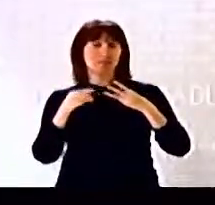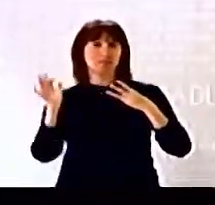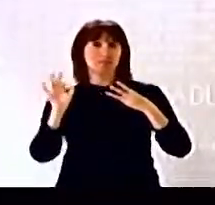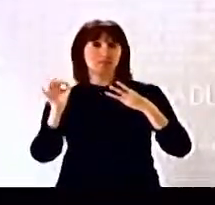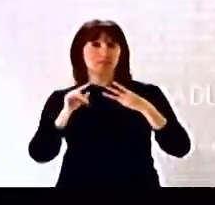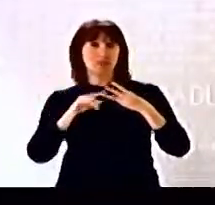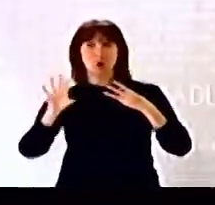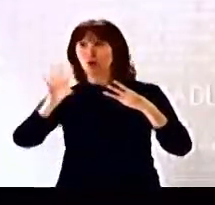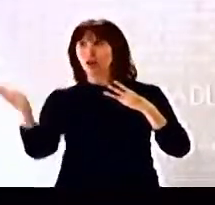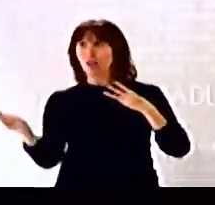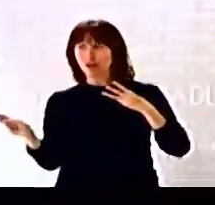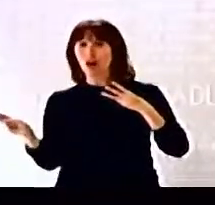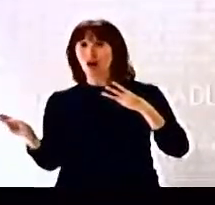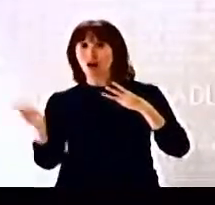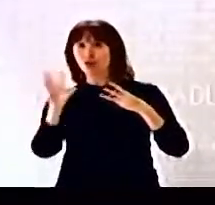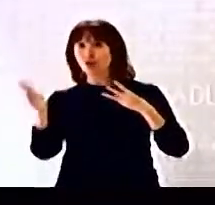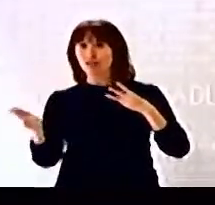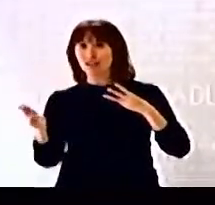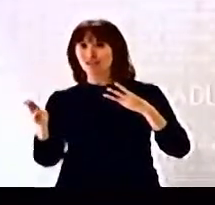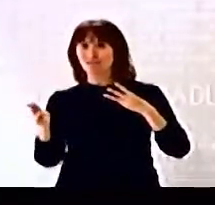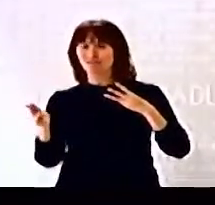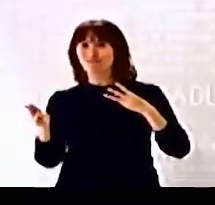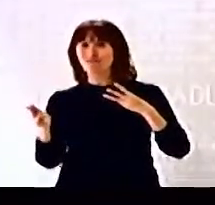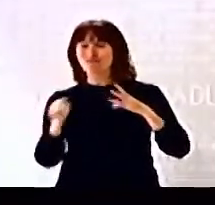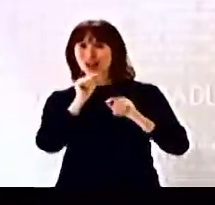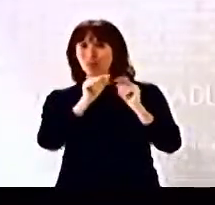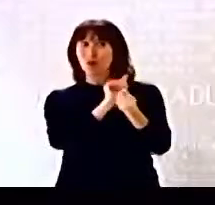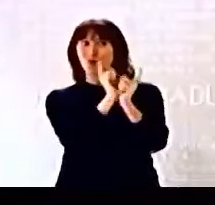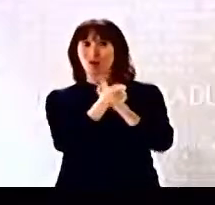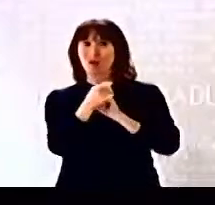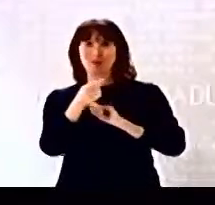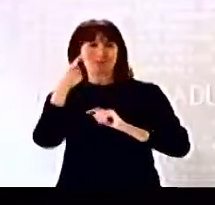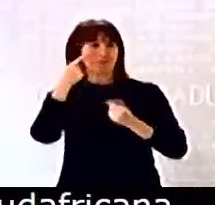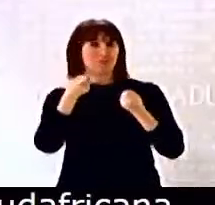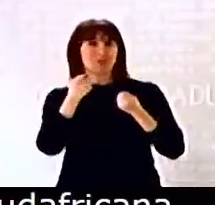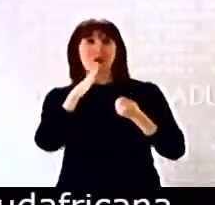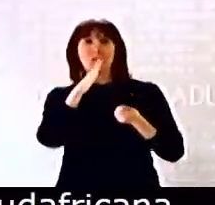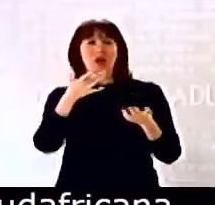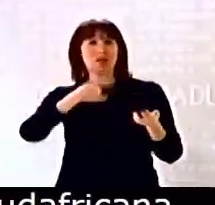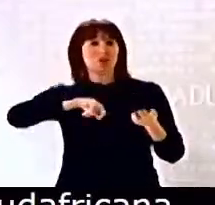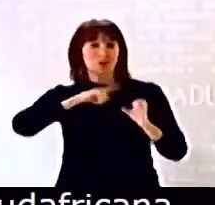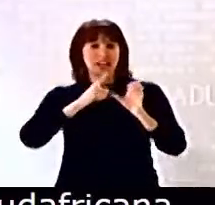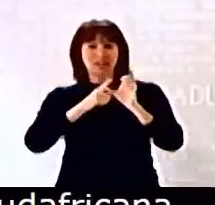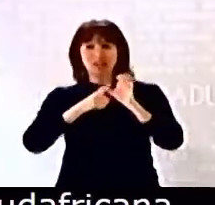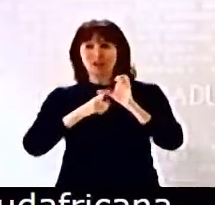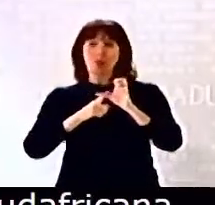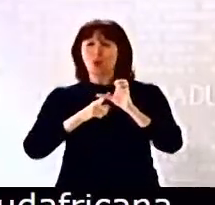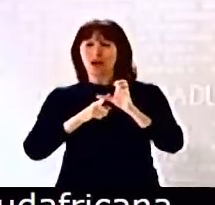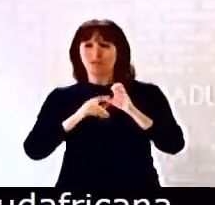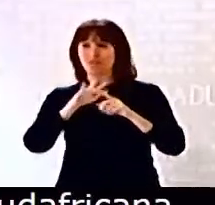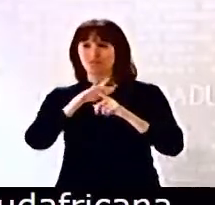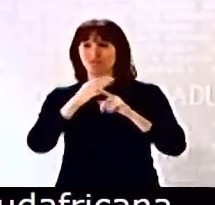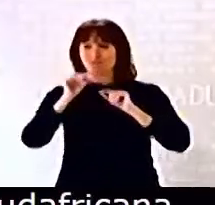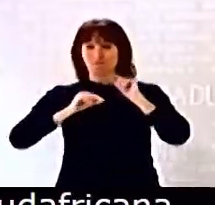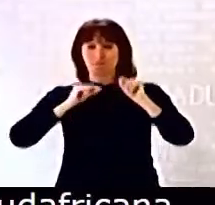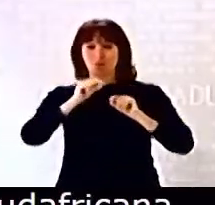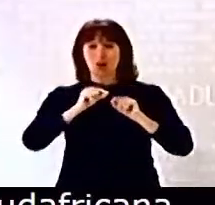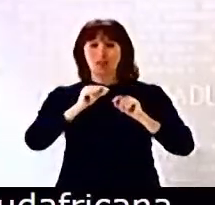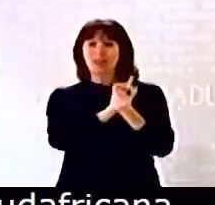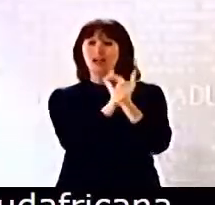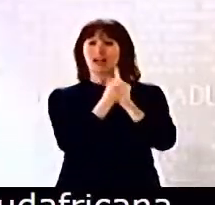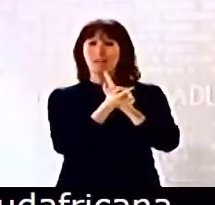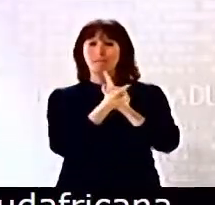variante sudafricana. Decirles que no existe constancia en Extremadura de la presencia de la